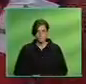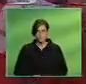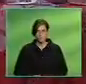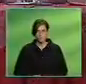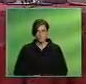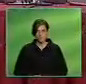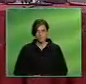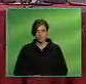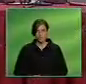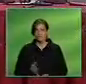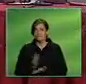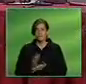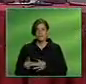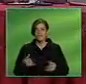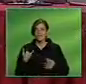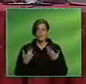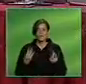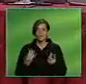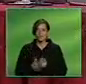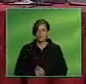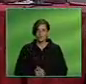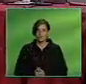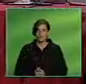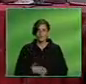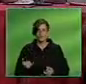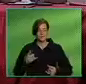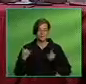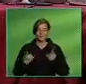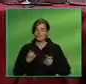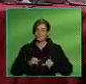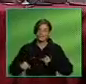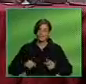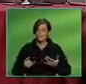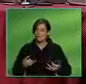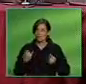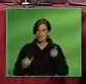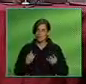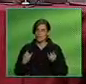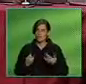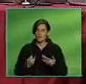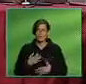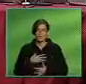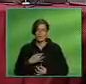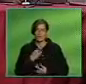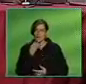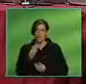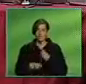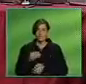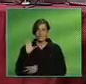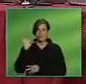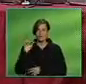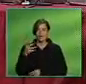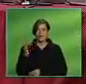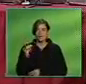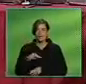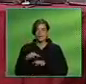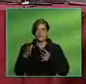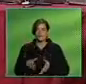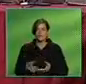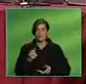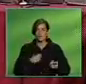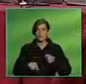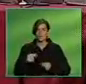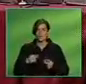Siempre tenemos muchas inquietudes. Eso es lo que nos mueve, la inquietud y las ganas de hacer patria. Por aquí llegó el ministro de